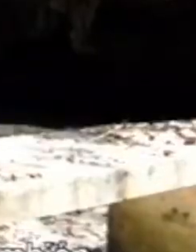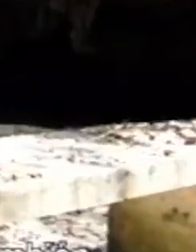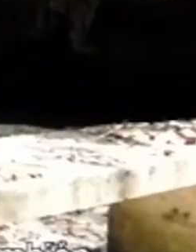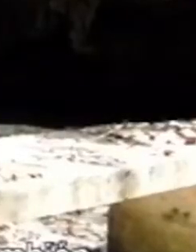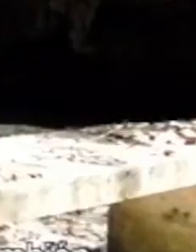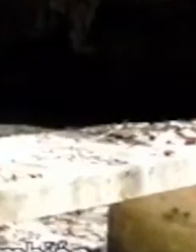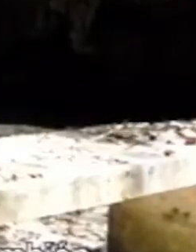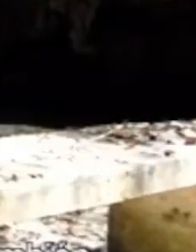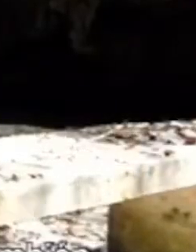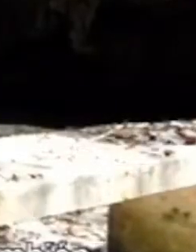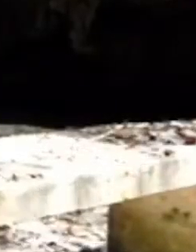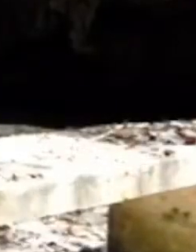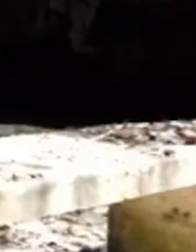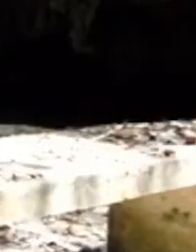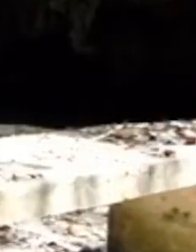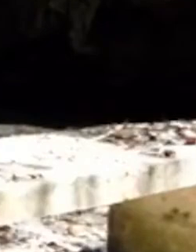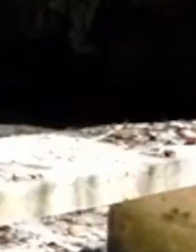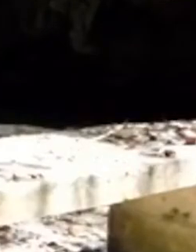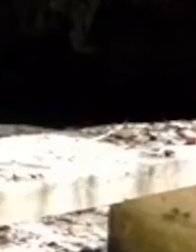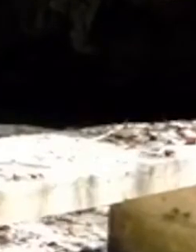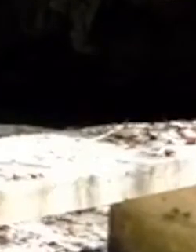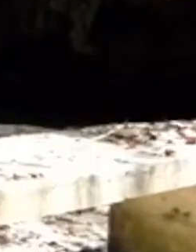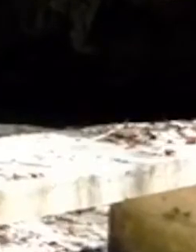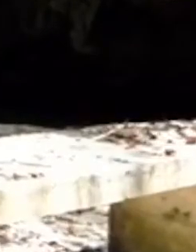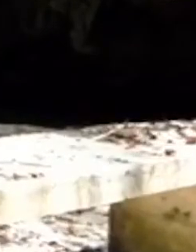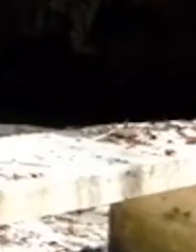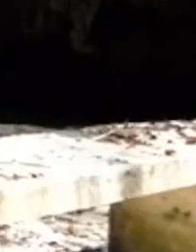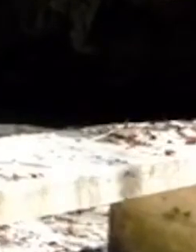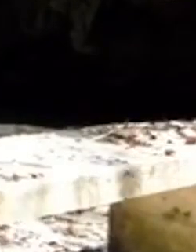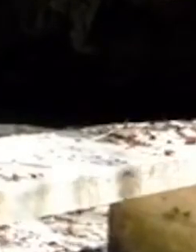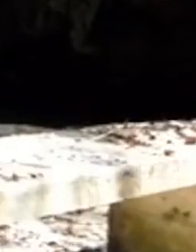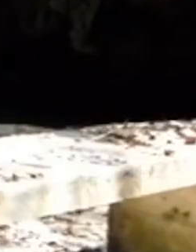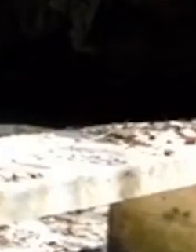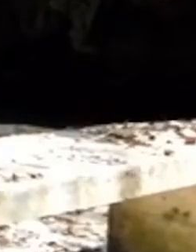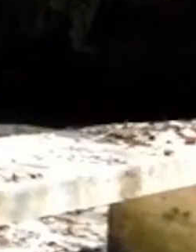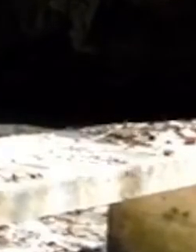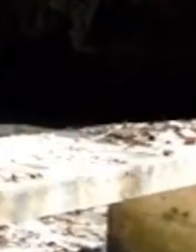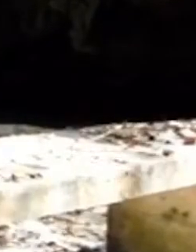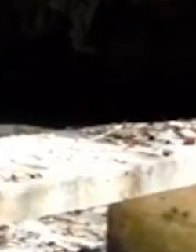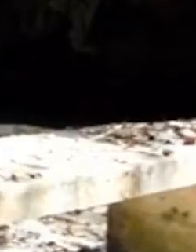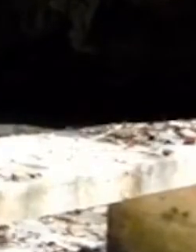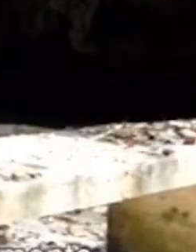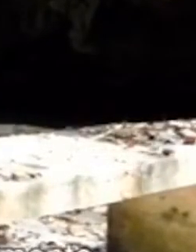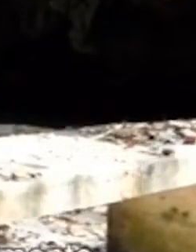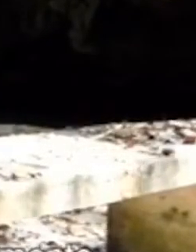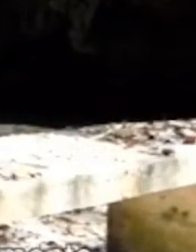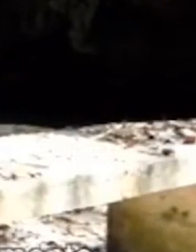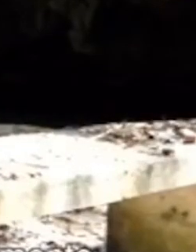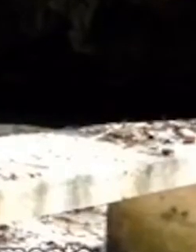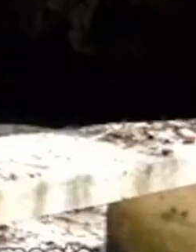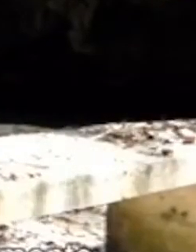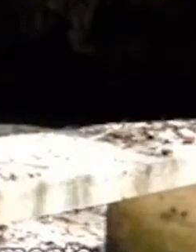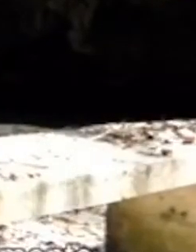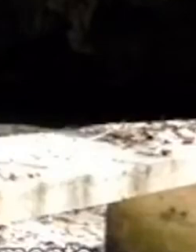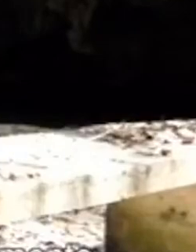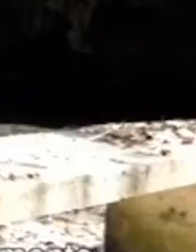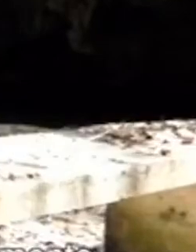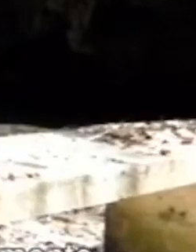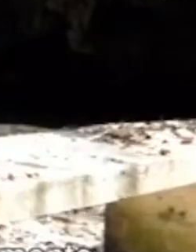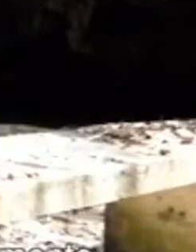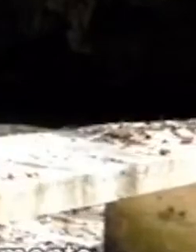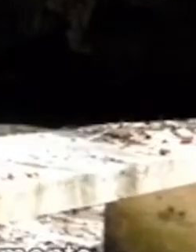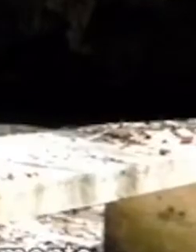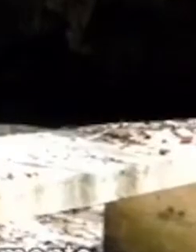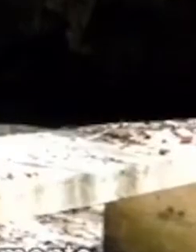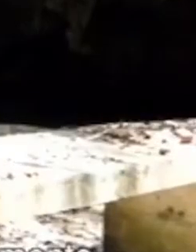que sacaron esa versión también por que no les convenía. Tanto inversionistas